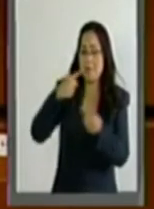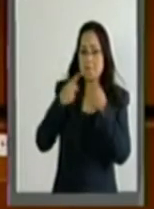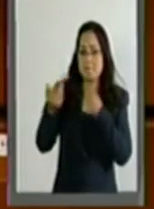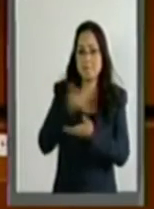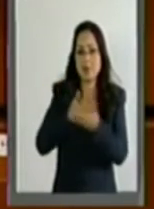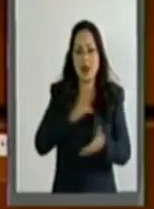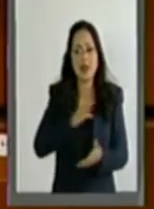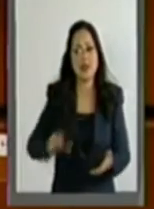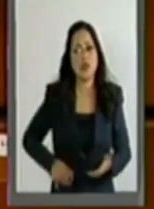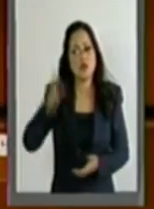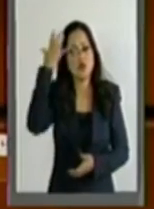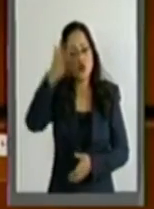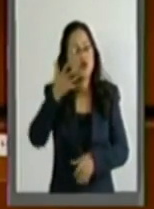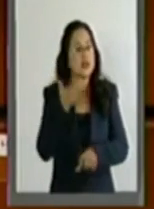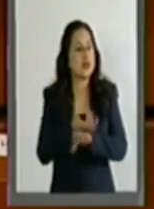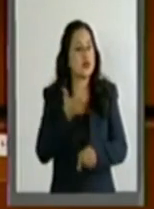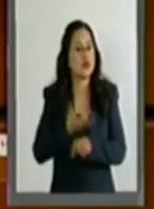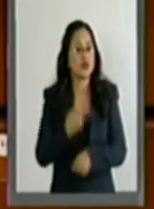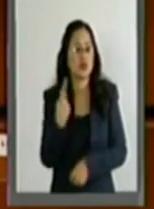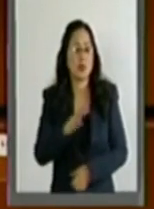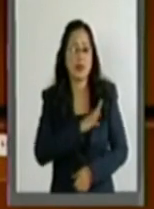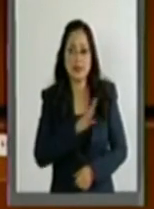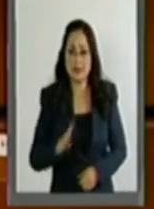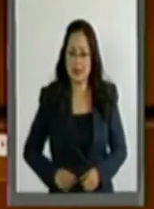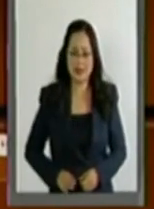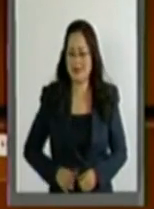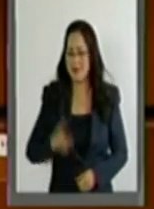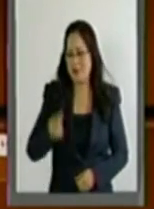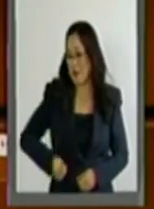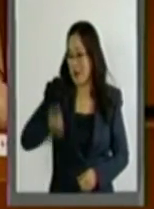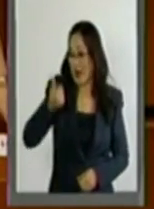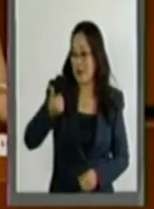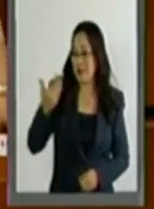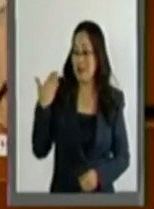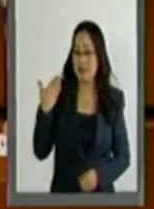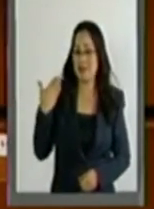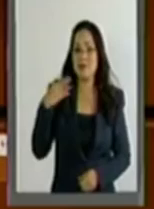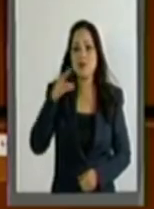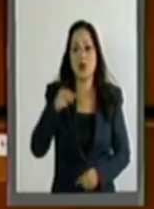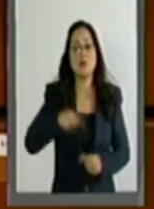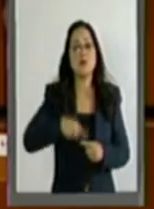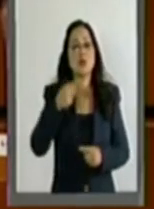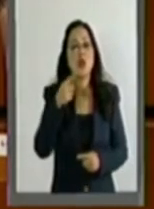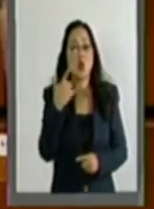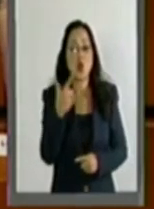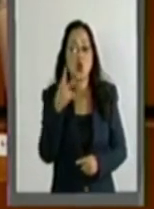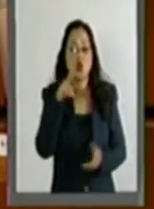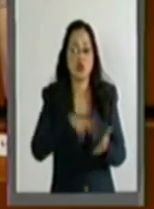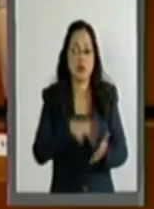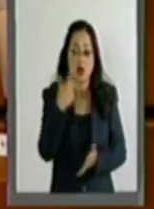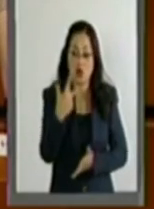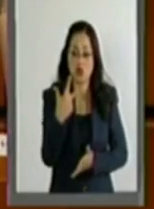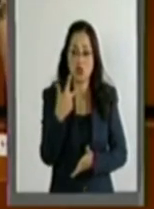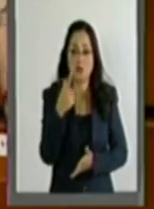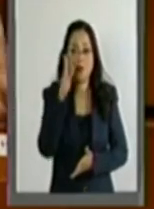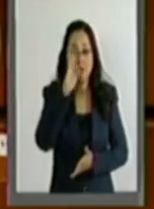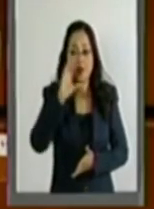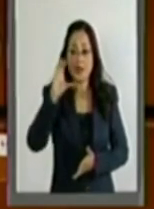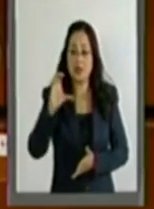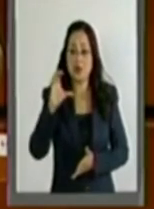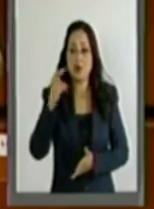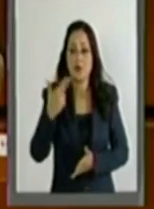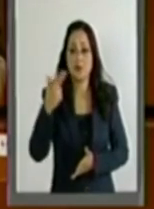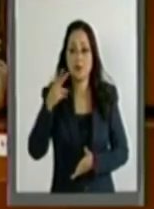candidatos a la presidencia de los Estados Unidos. No, no es la primera vez. En julio de 2008, Felipe Calderón recibió